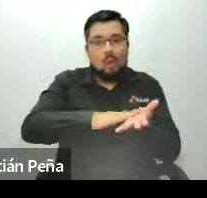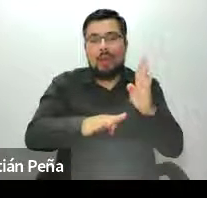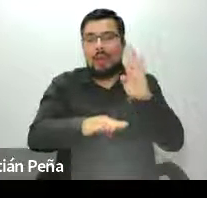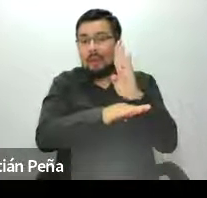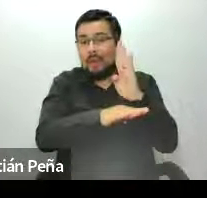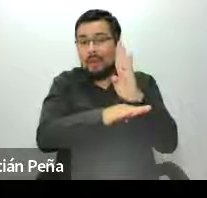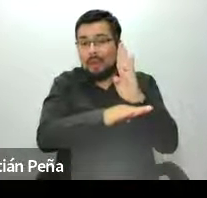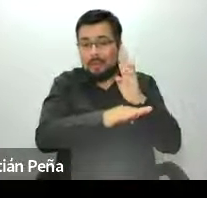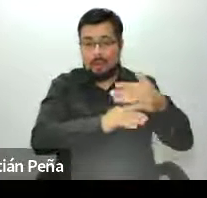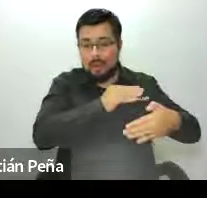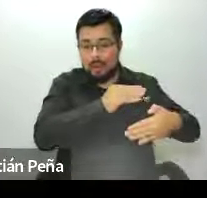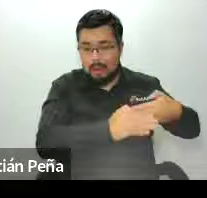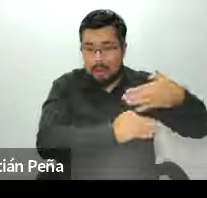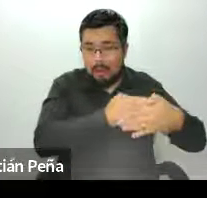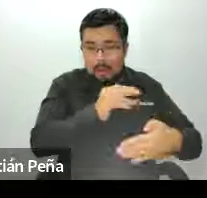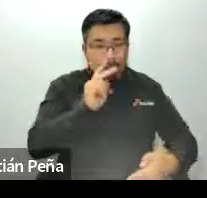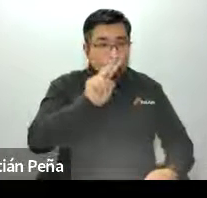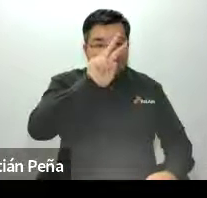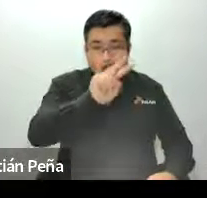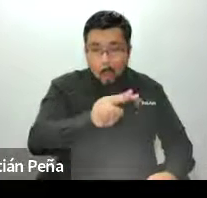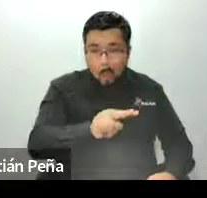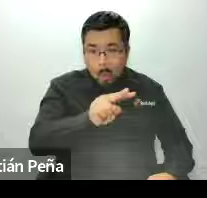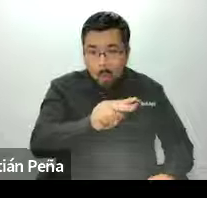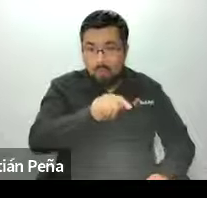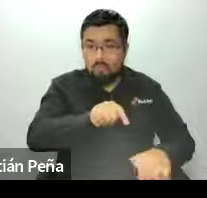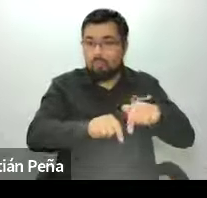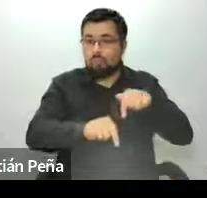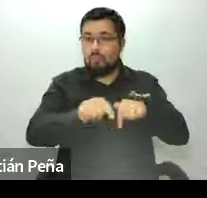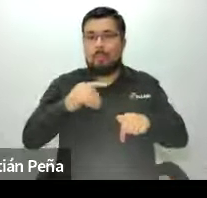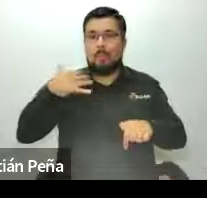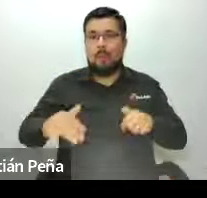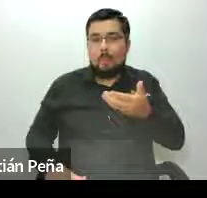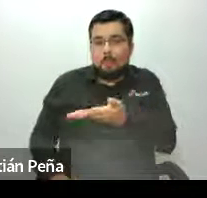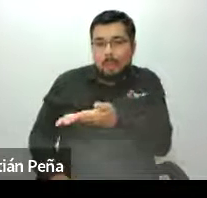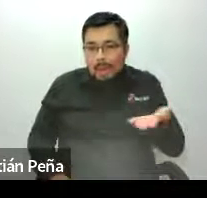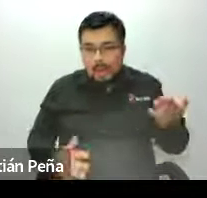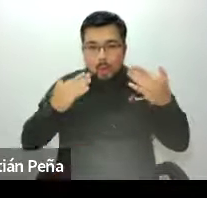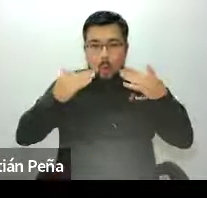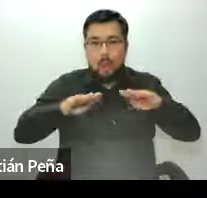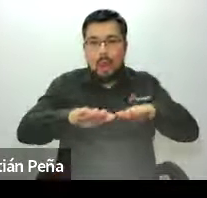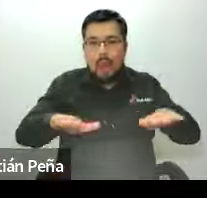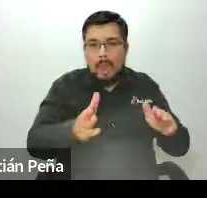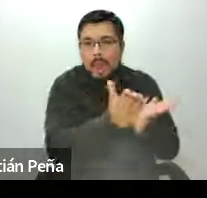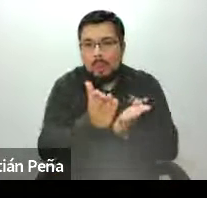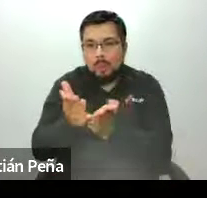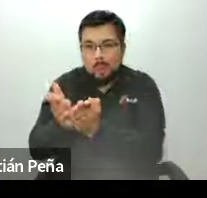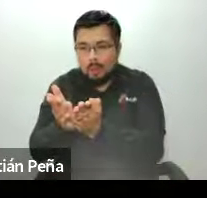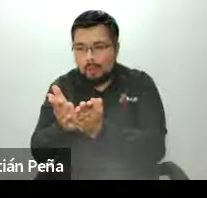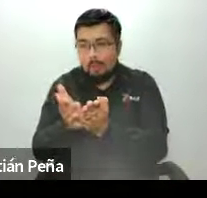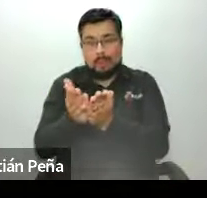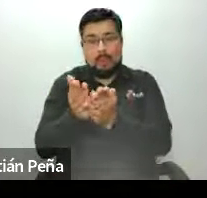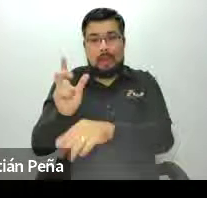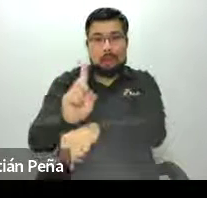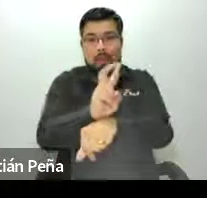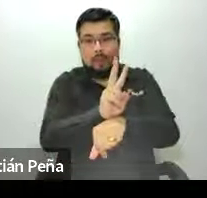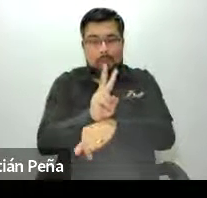todas maneras qué es importante para sobre todo estos estudiantes que les generaban mucho desafío a las docentes. Entonces, era